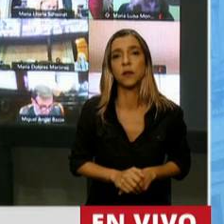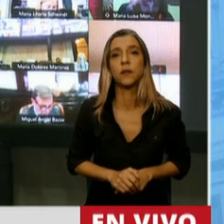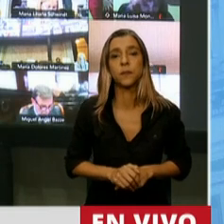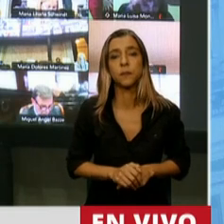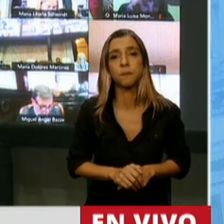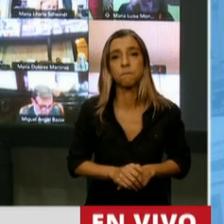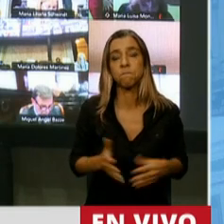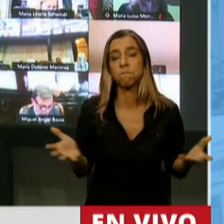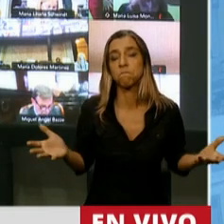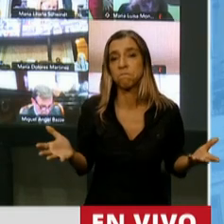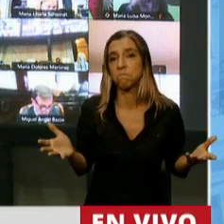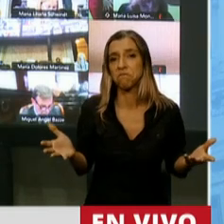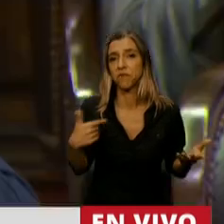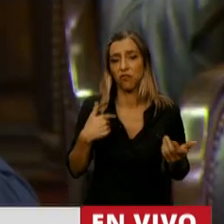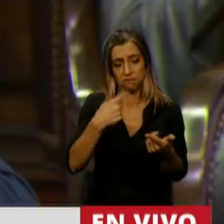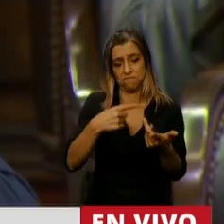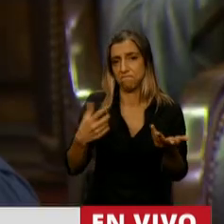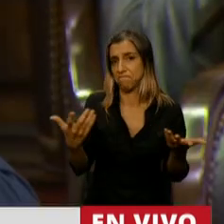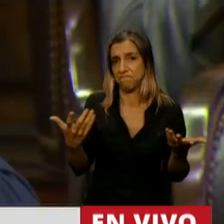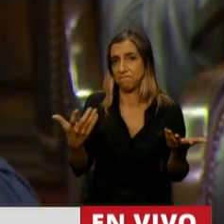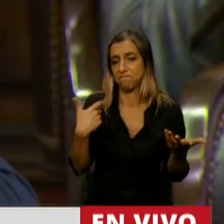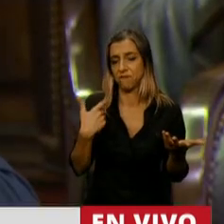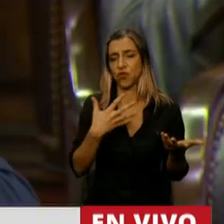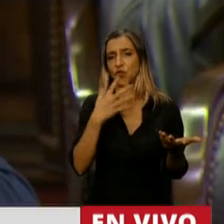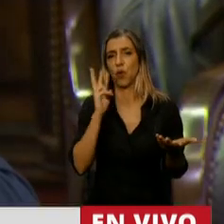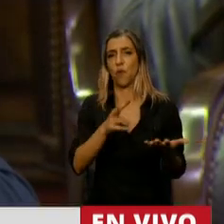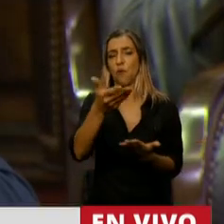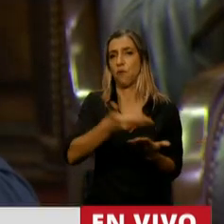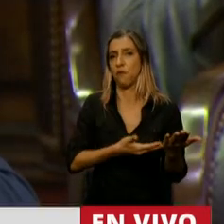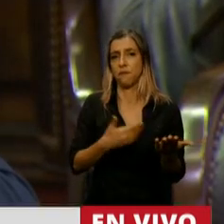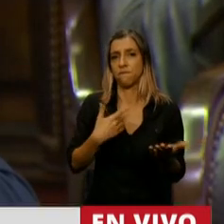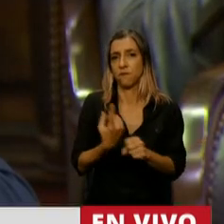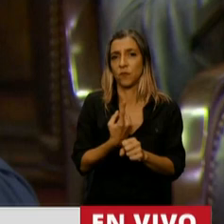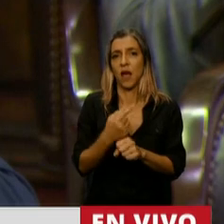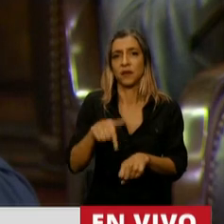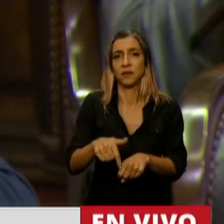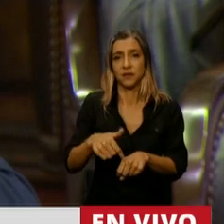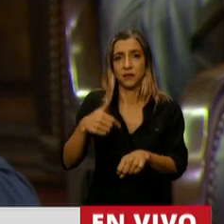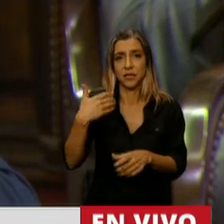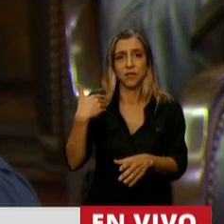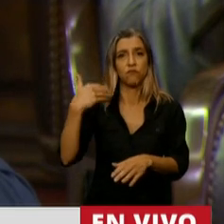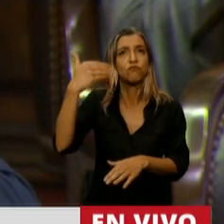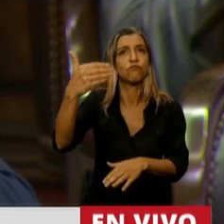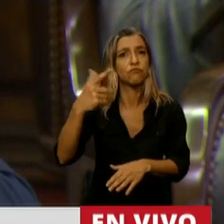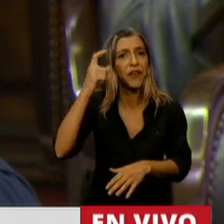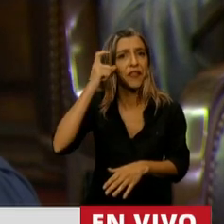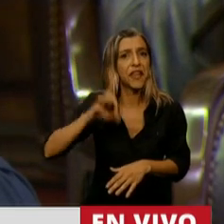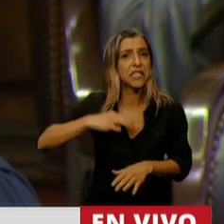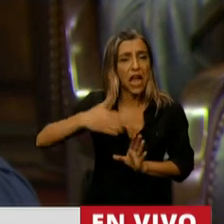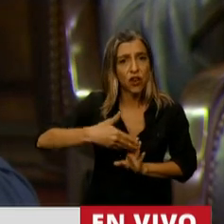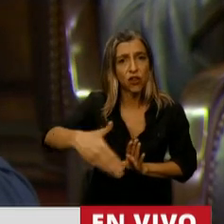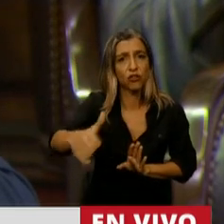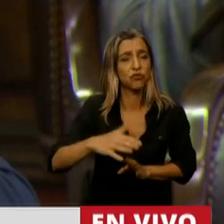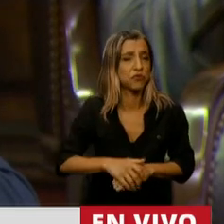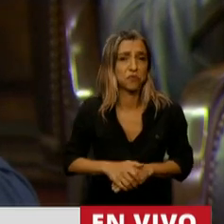la realidad es que no hay indicios de que vayamos a llegar en los próximos el próximo lustro al